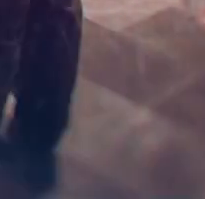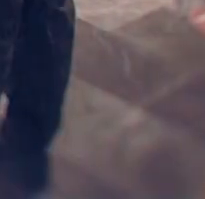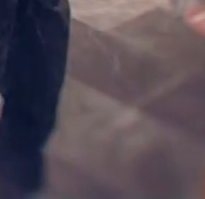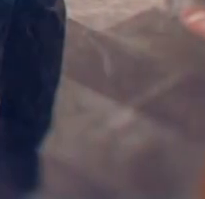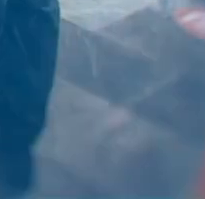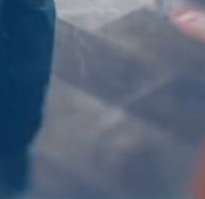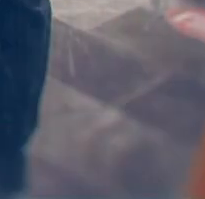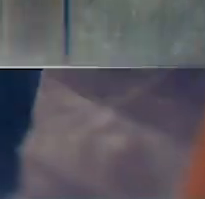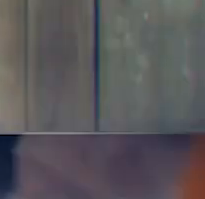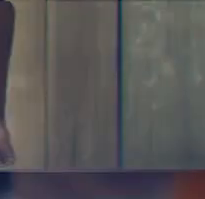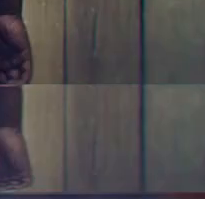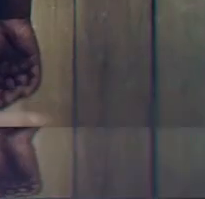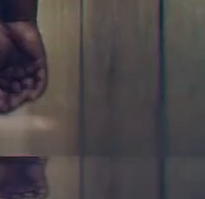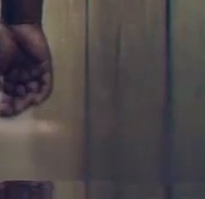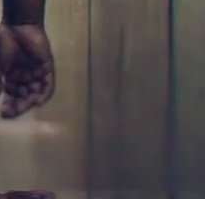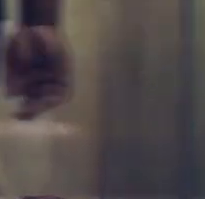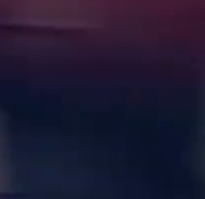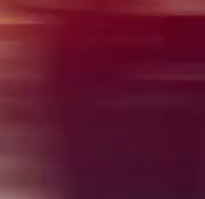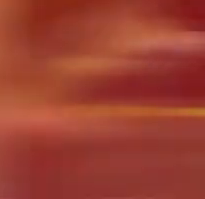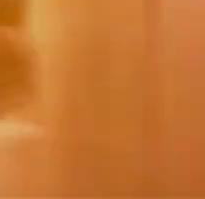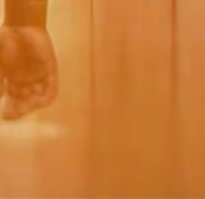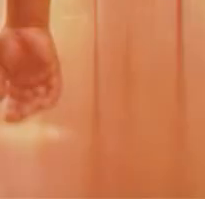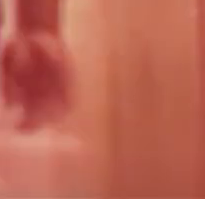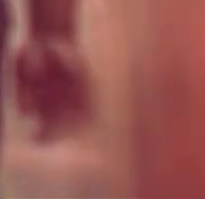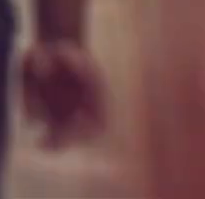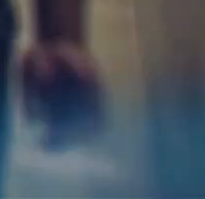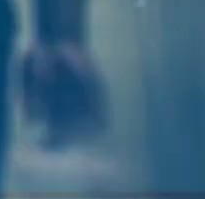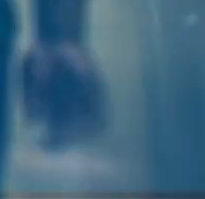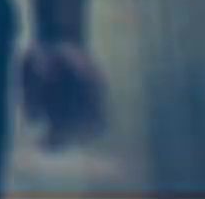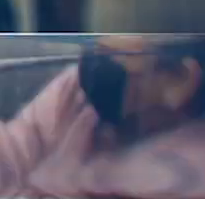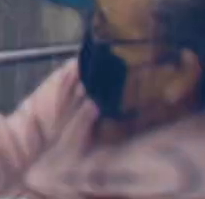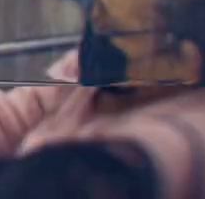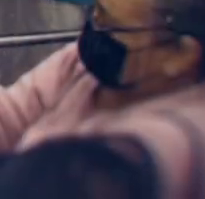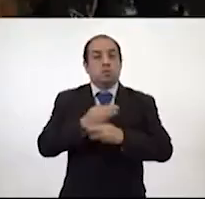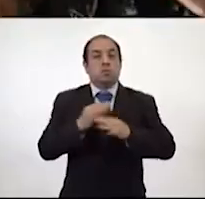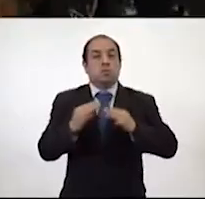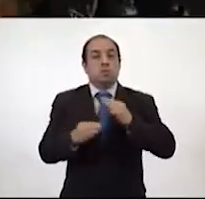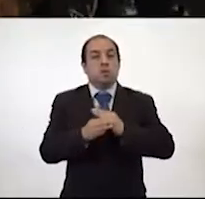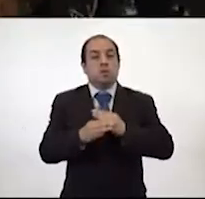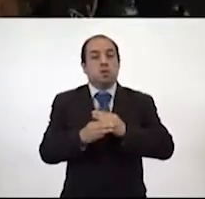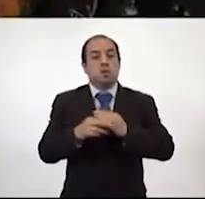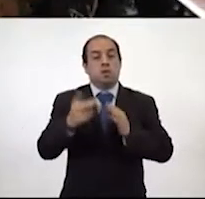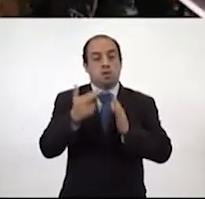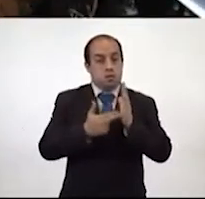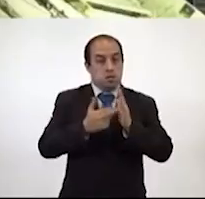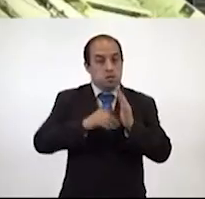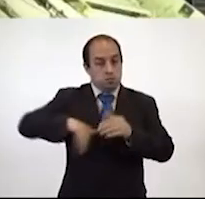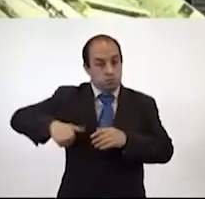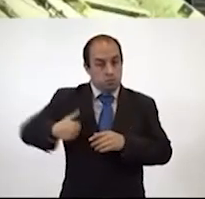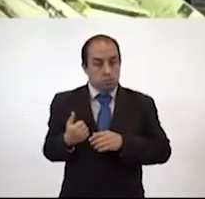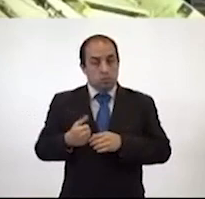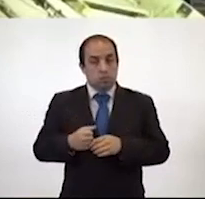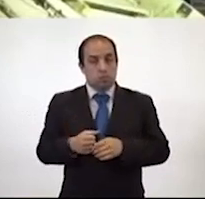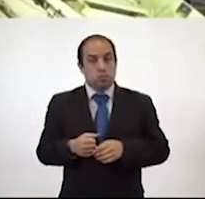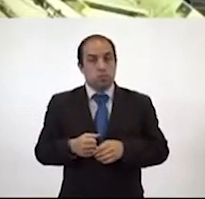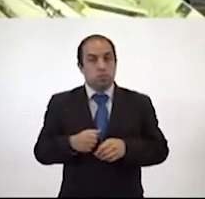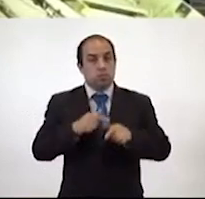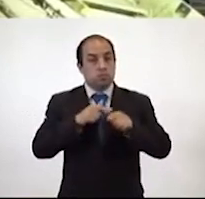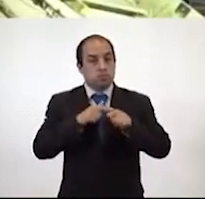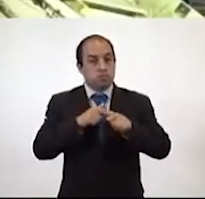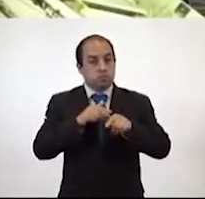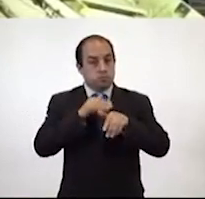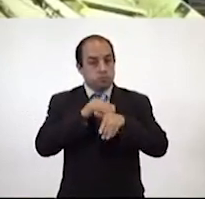externos al metro lo cual representa un riesgo para la operación durante la administración de Claudia